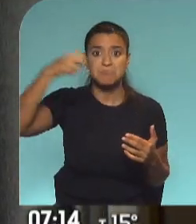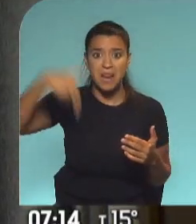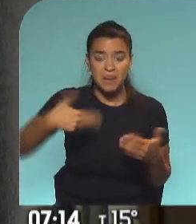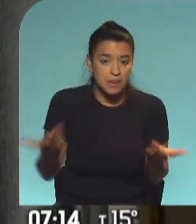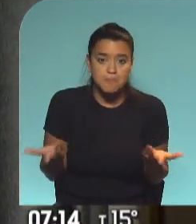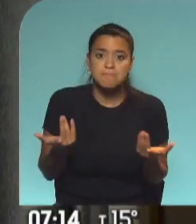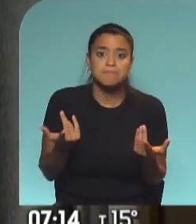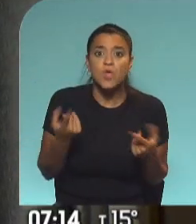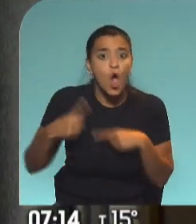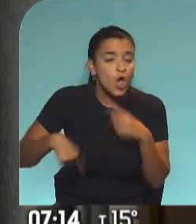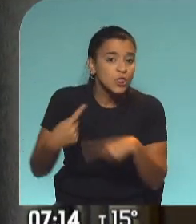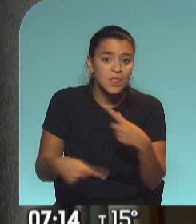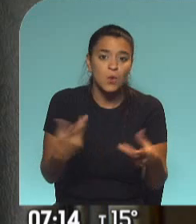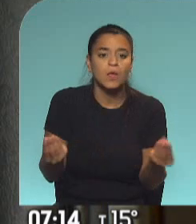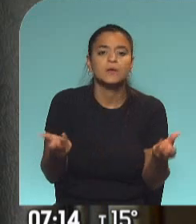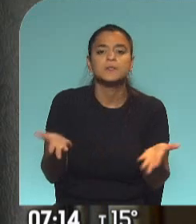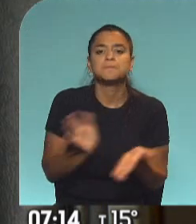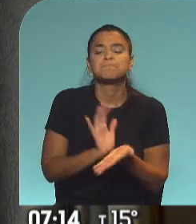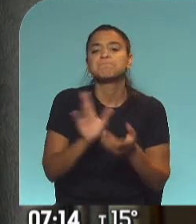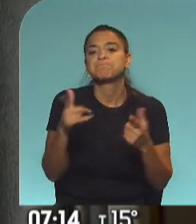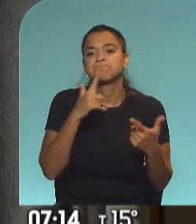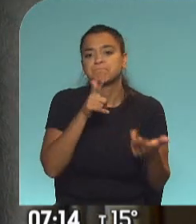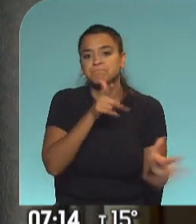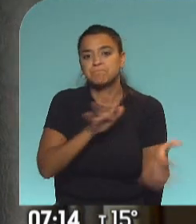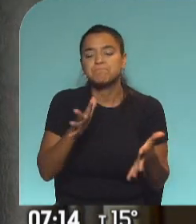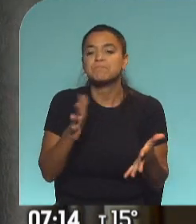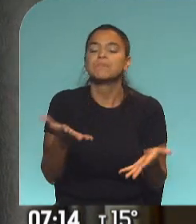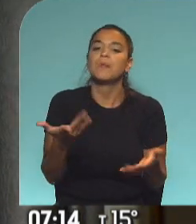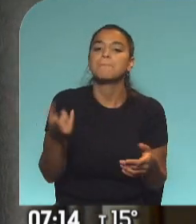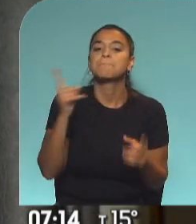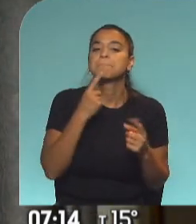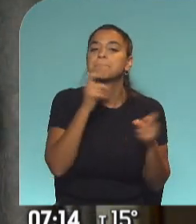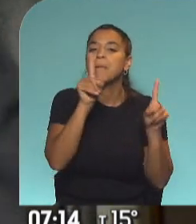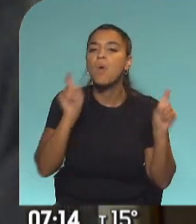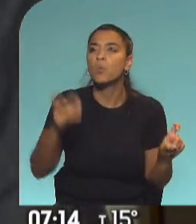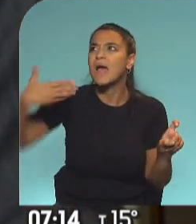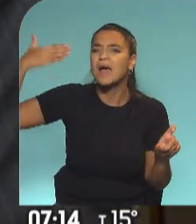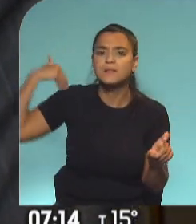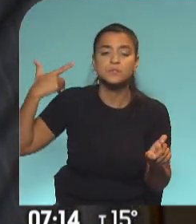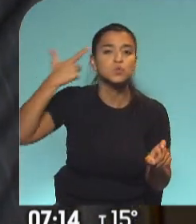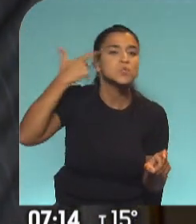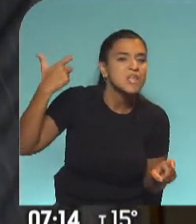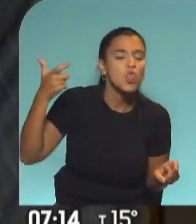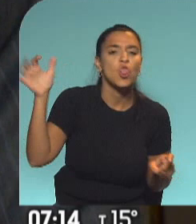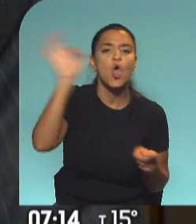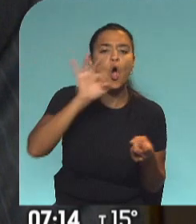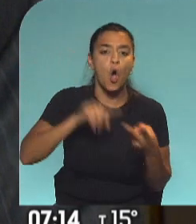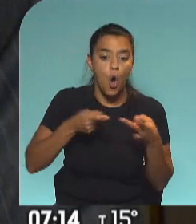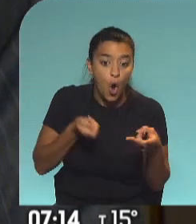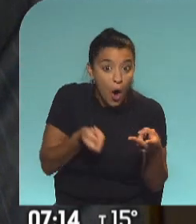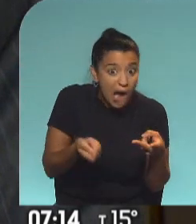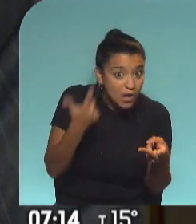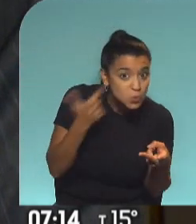y persiste en términos más o menos similares que aquella pregunta inicial, que si se suicidó, si lo indujeron